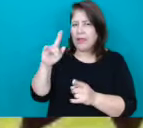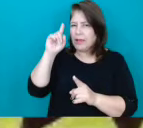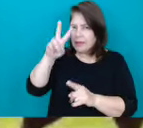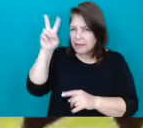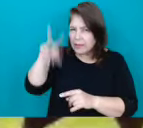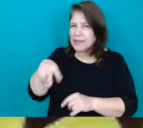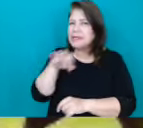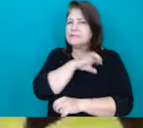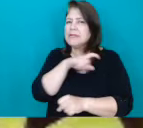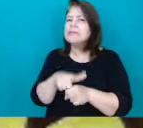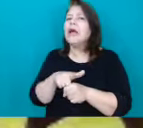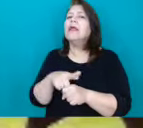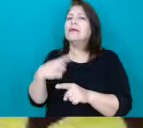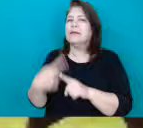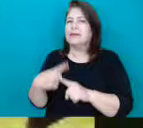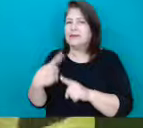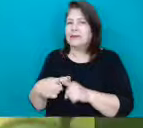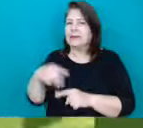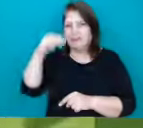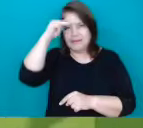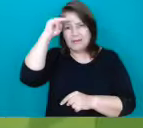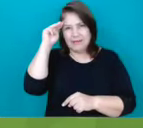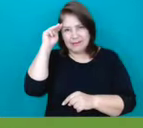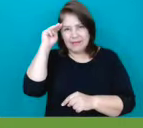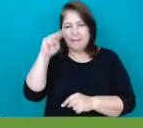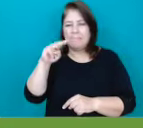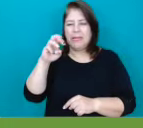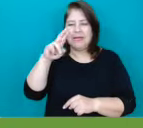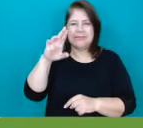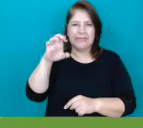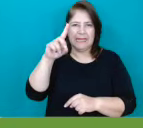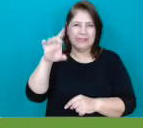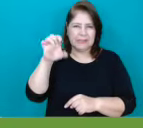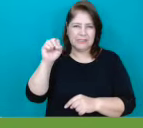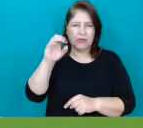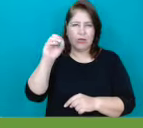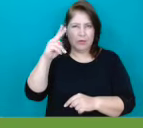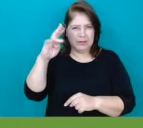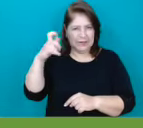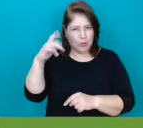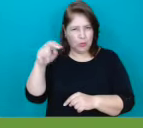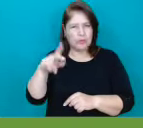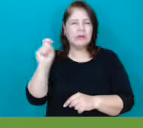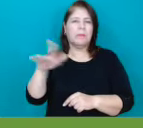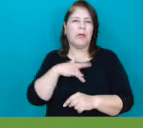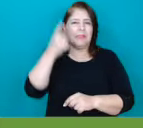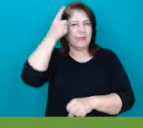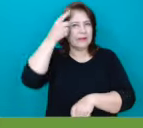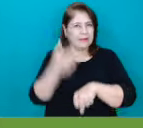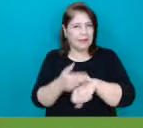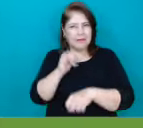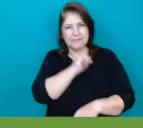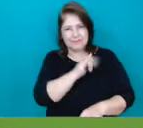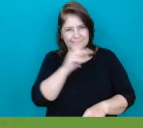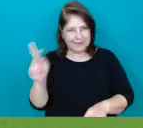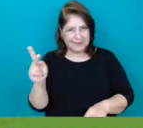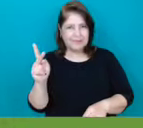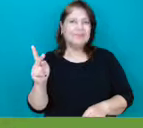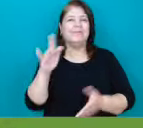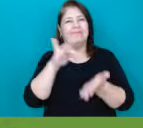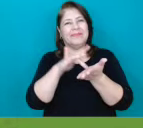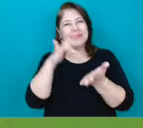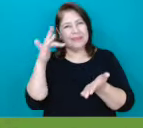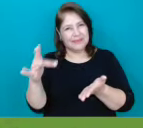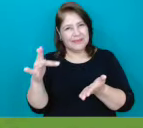un agradecimiento muy especial a Mercedes Obregón, directora del Instituto Pedagógico para Problemas de Lenguaje